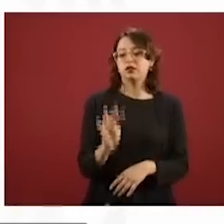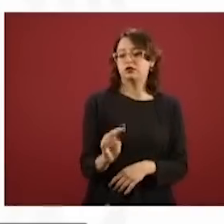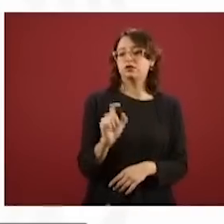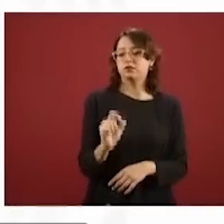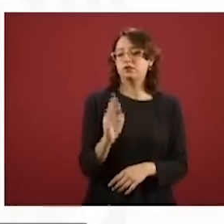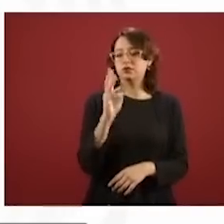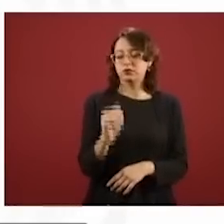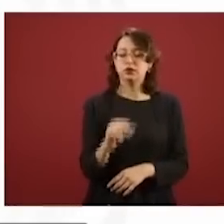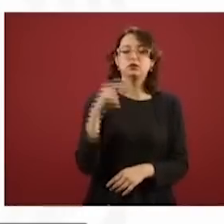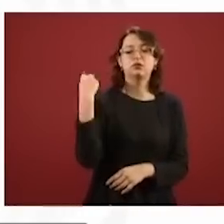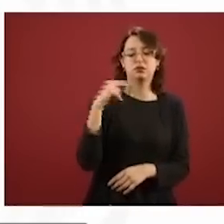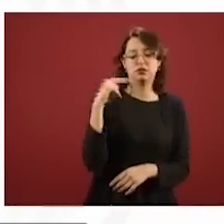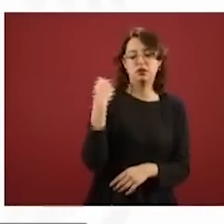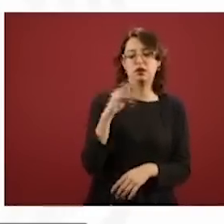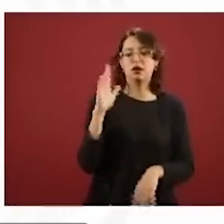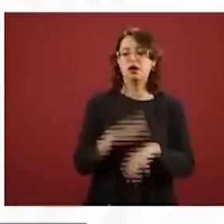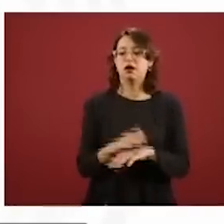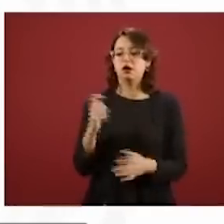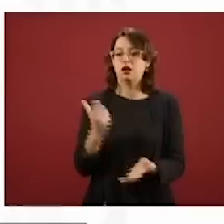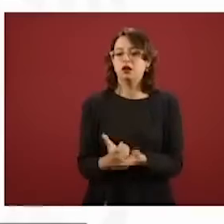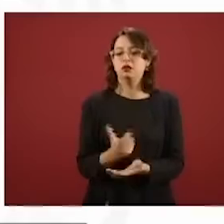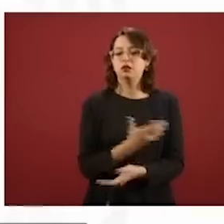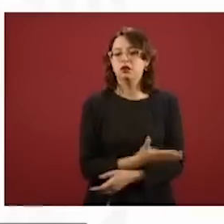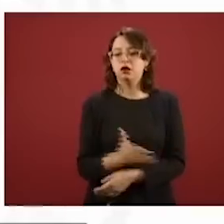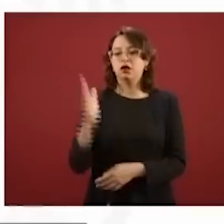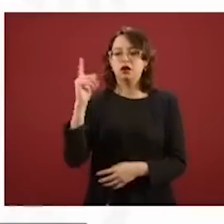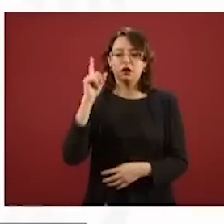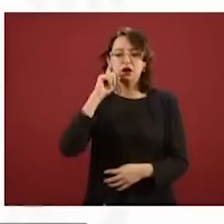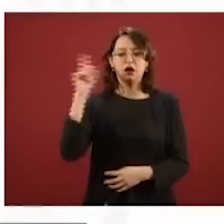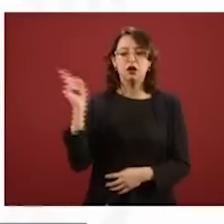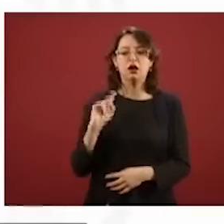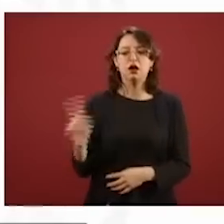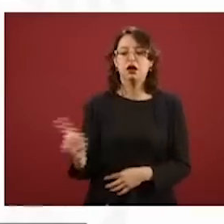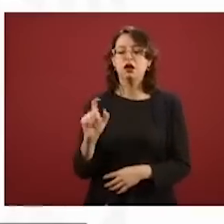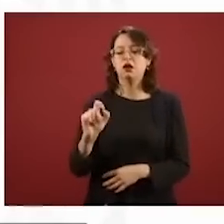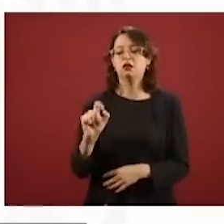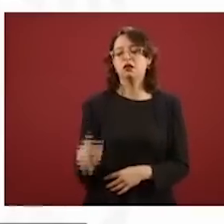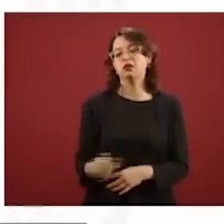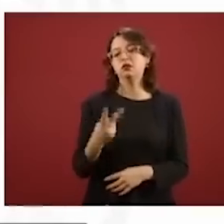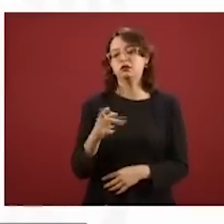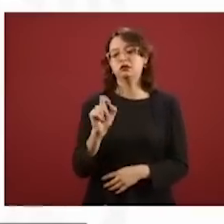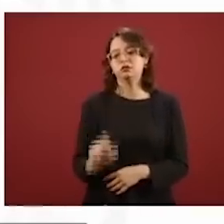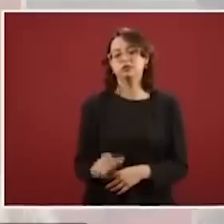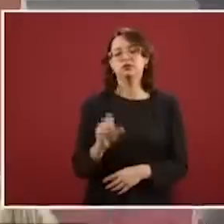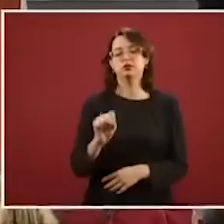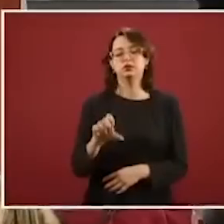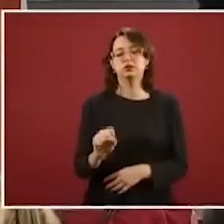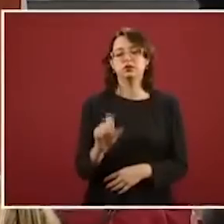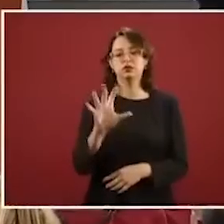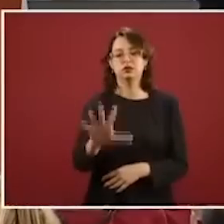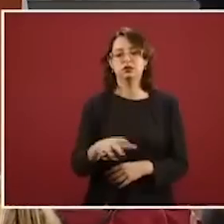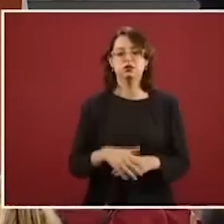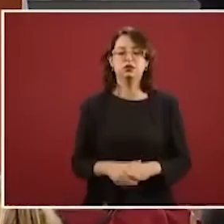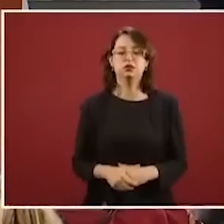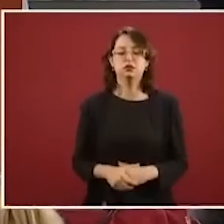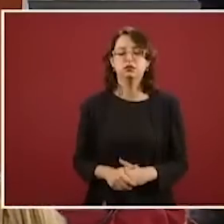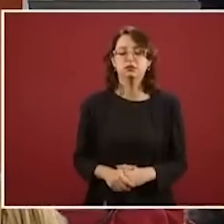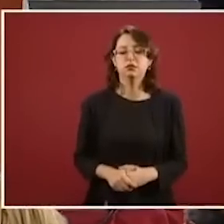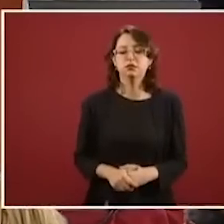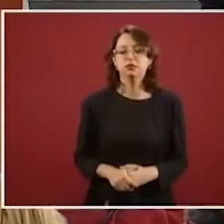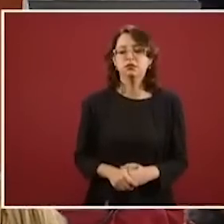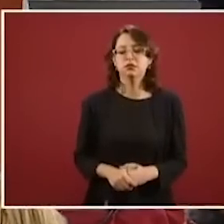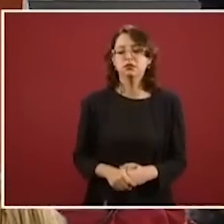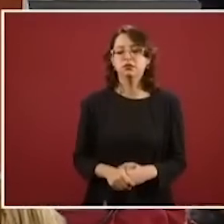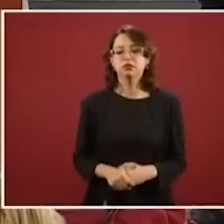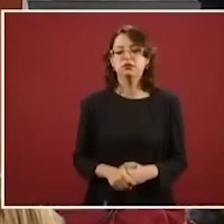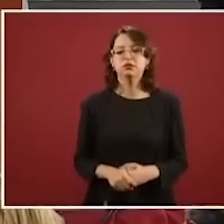Bravo, Veracruz, el más caro en Teúl de González, Zacatecas, 22 pesos con 65